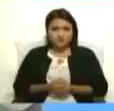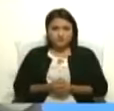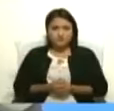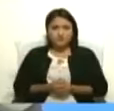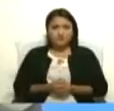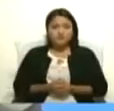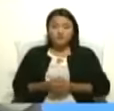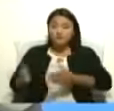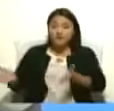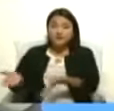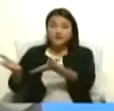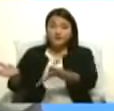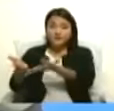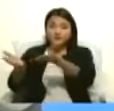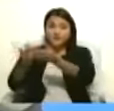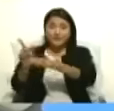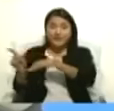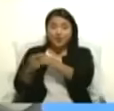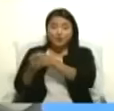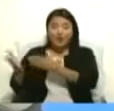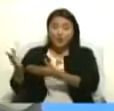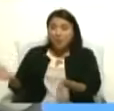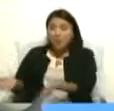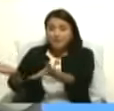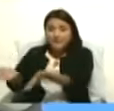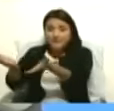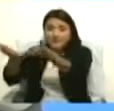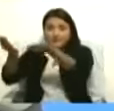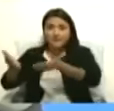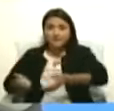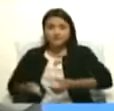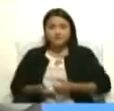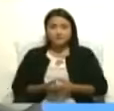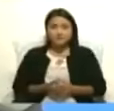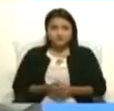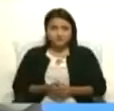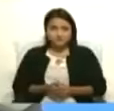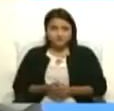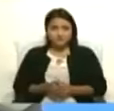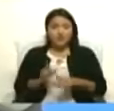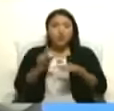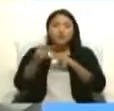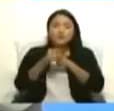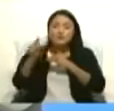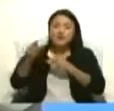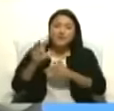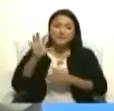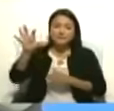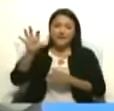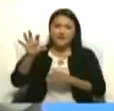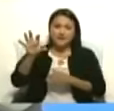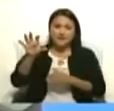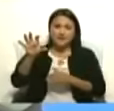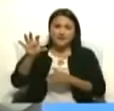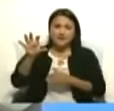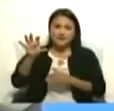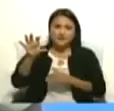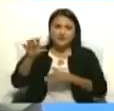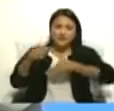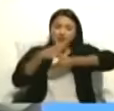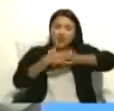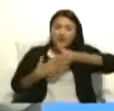expoliando al pueblo de Guyana Guyana es el país del continente con mayor